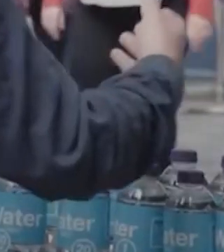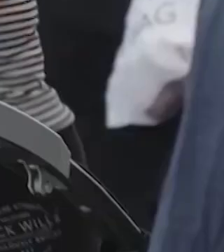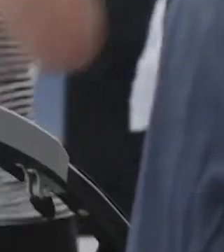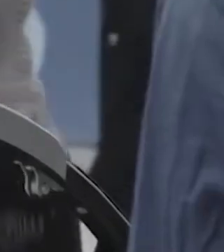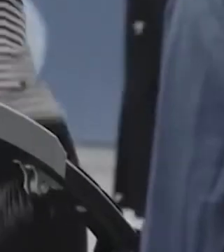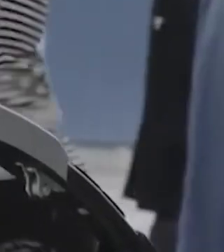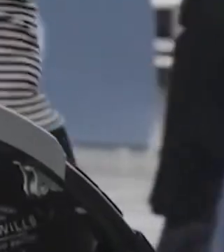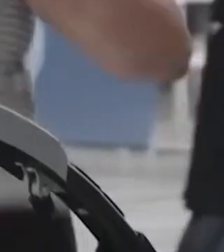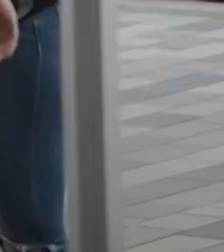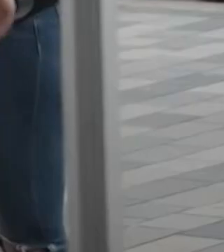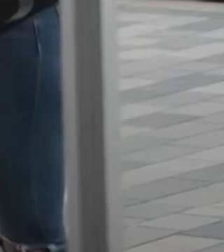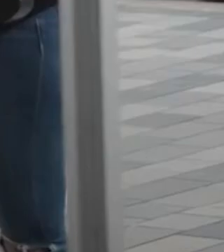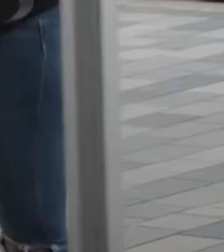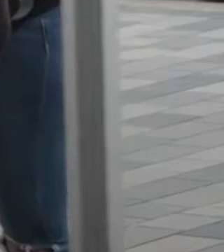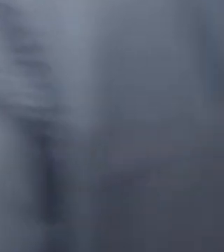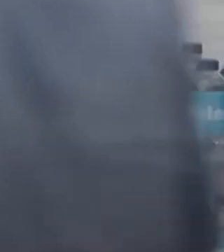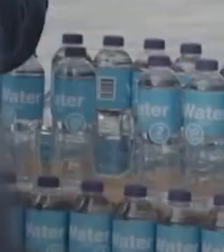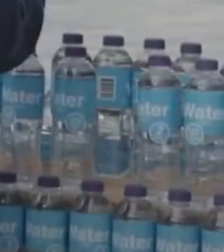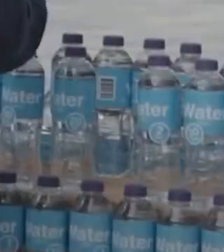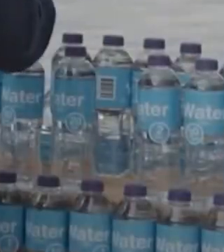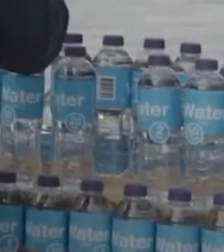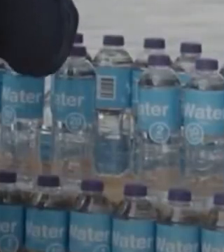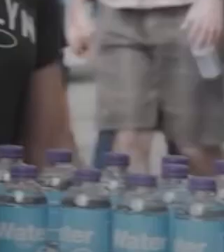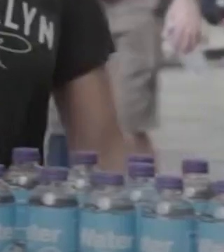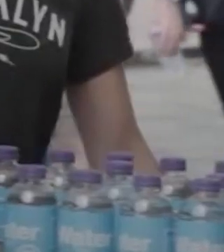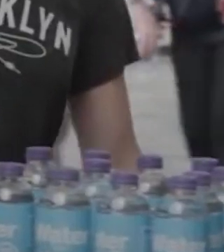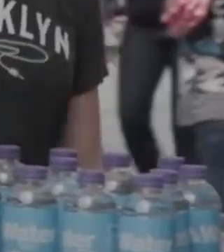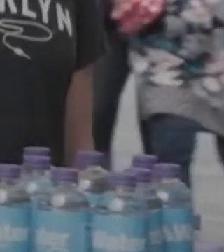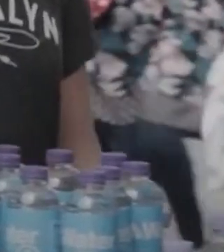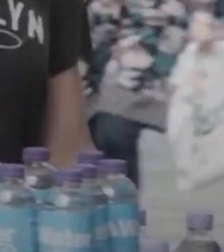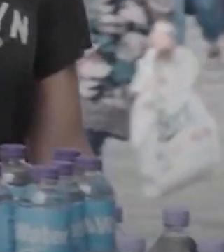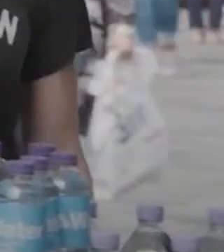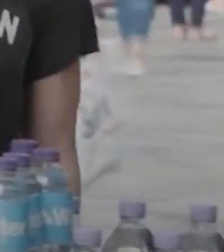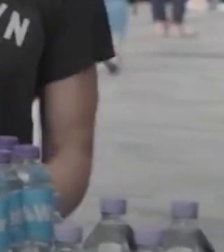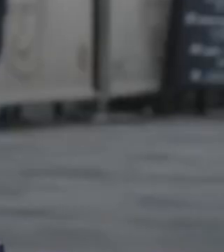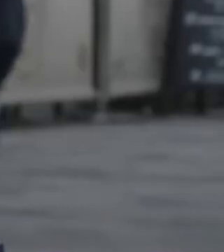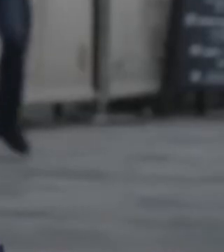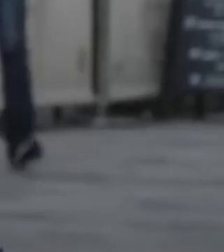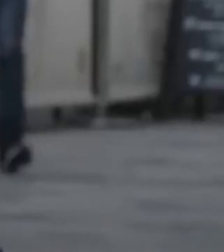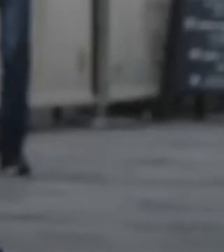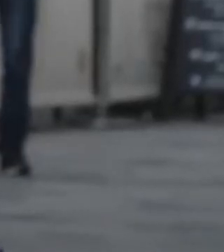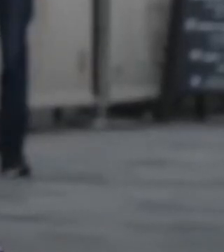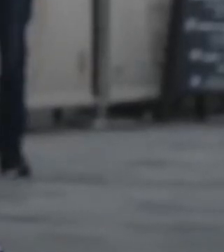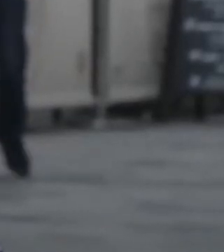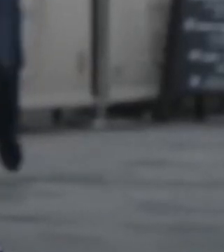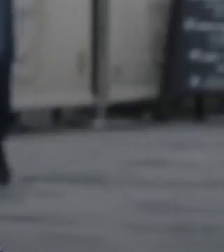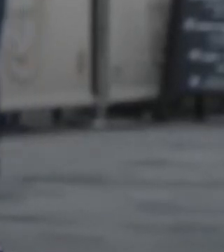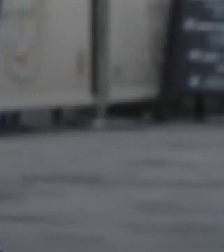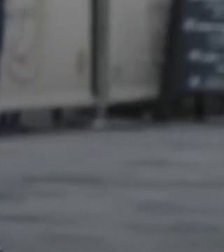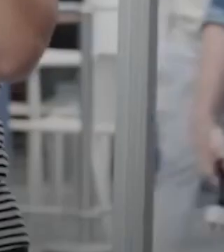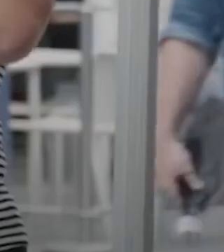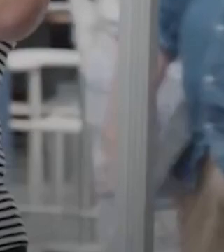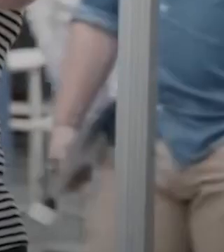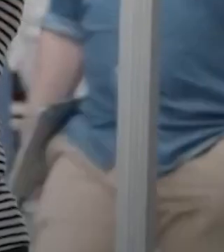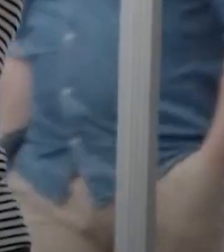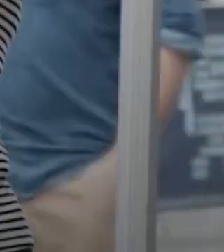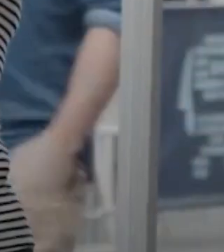I finished. Yes! So now you can have the water. Oh, thank you so much. Well done for getting it.